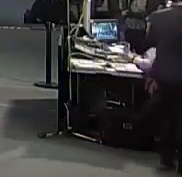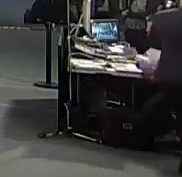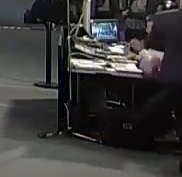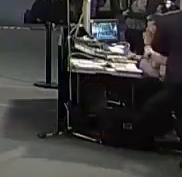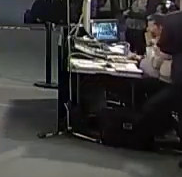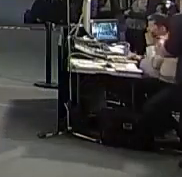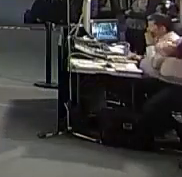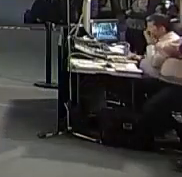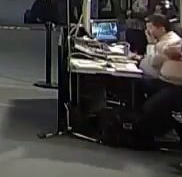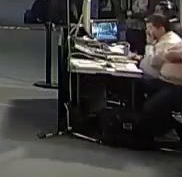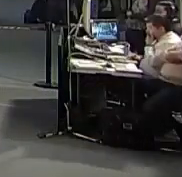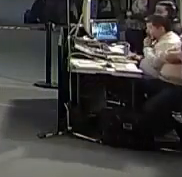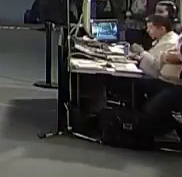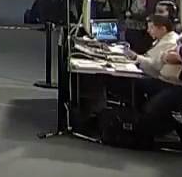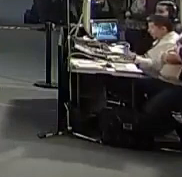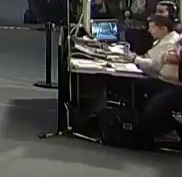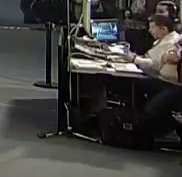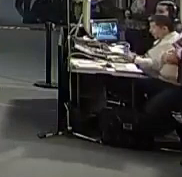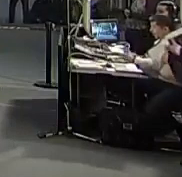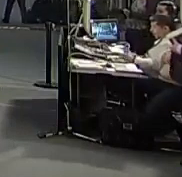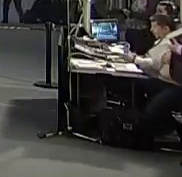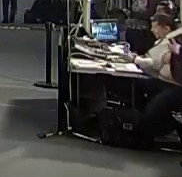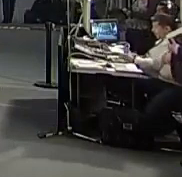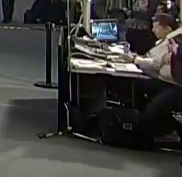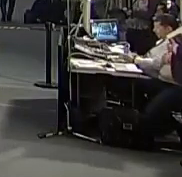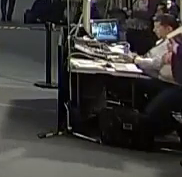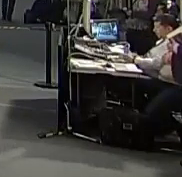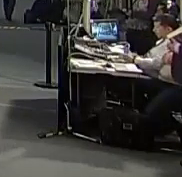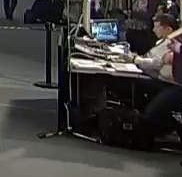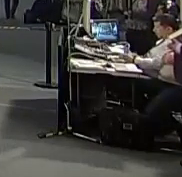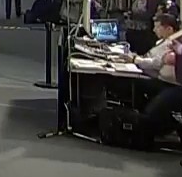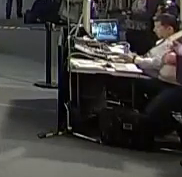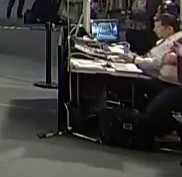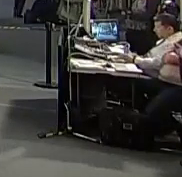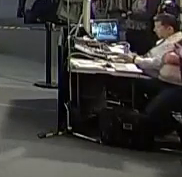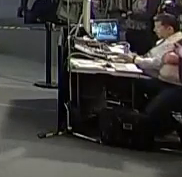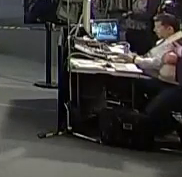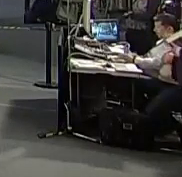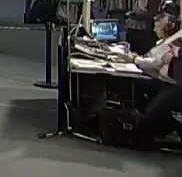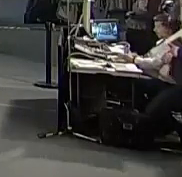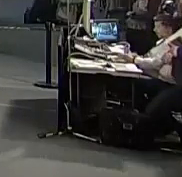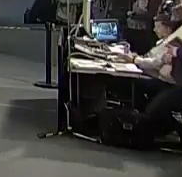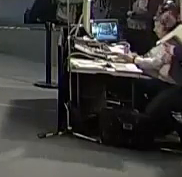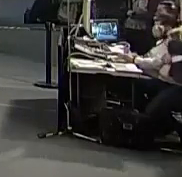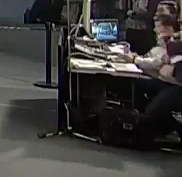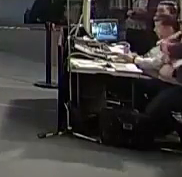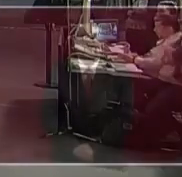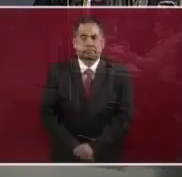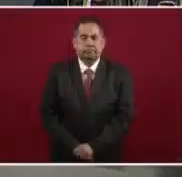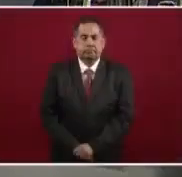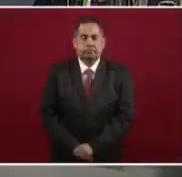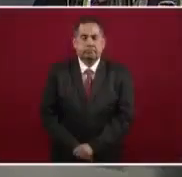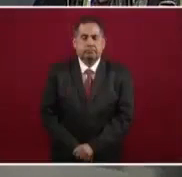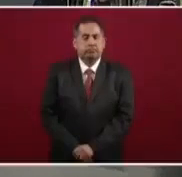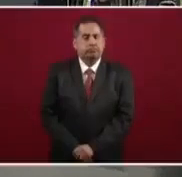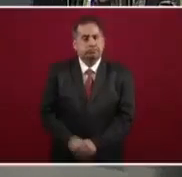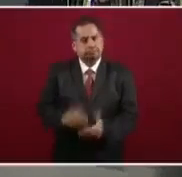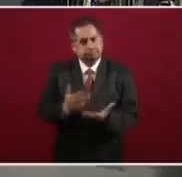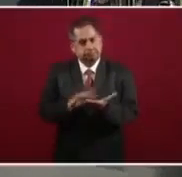nos da aquí yo quisiera compartirles una pequeña reflexión primero ofrecerle una disculpa por